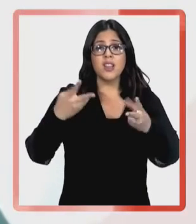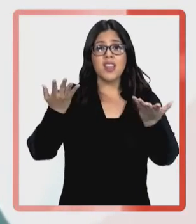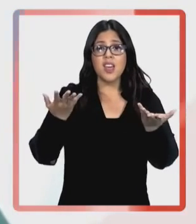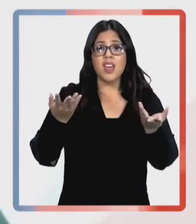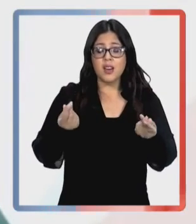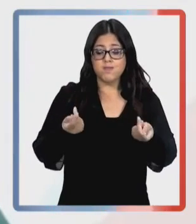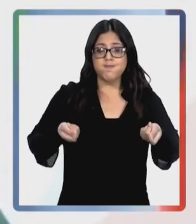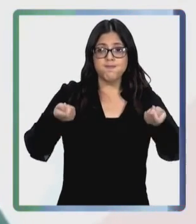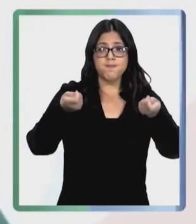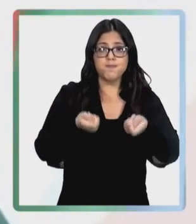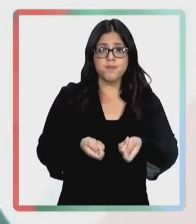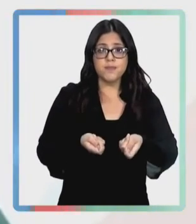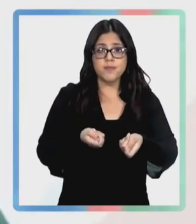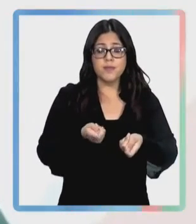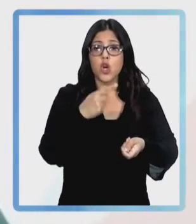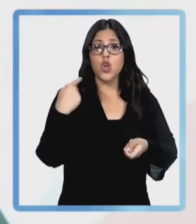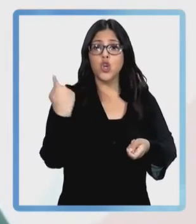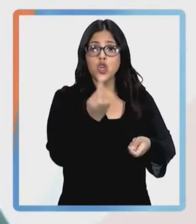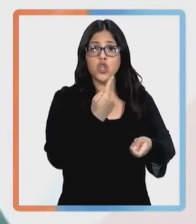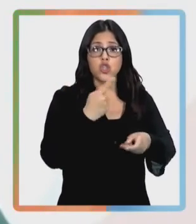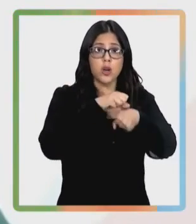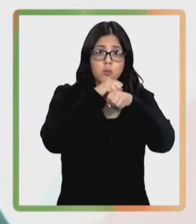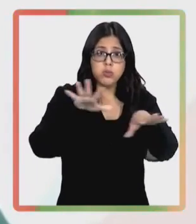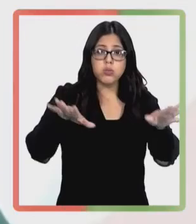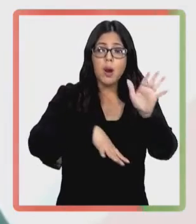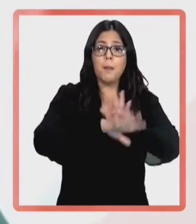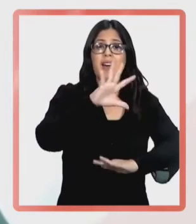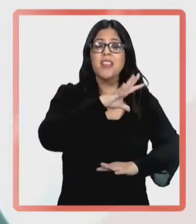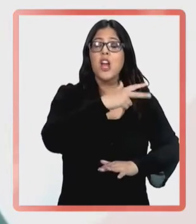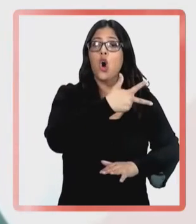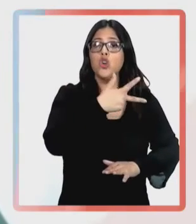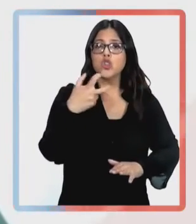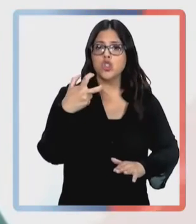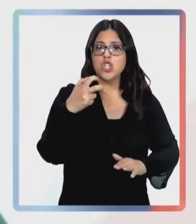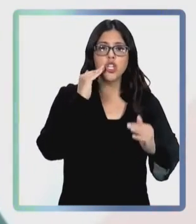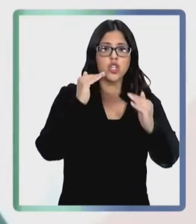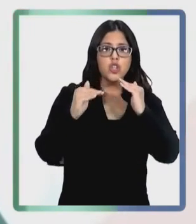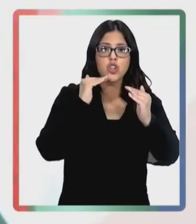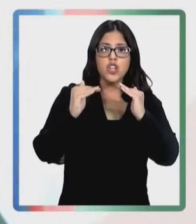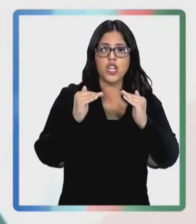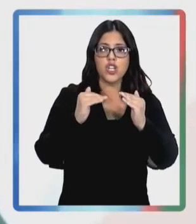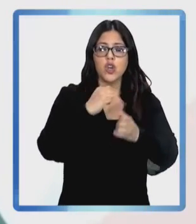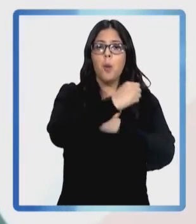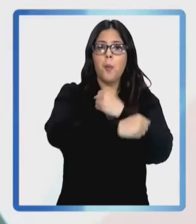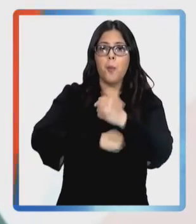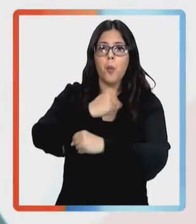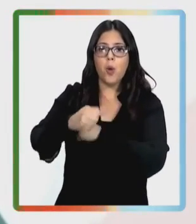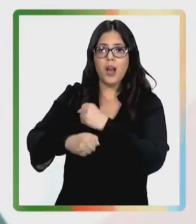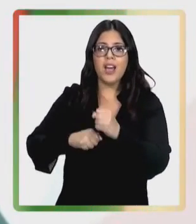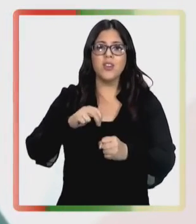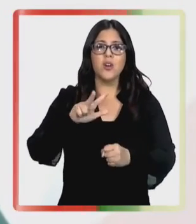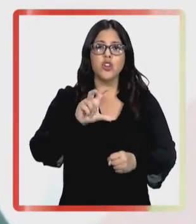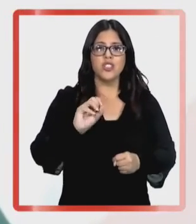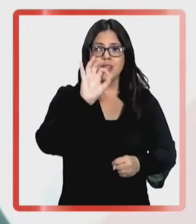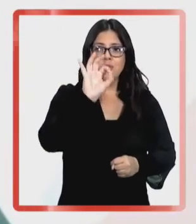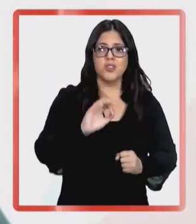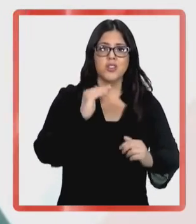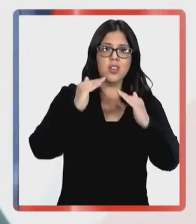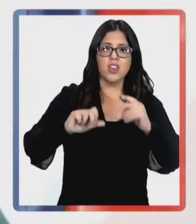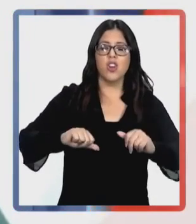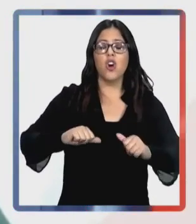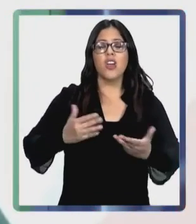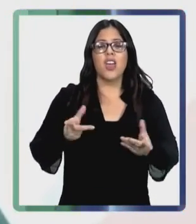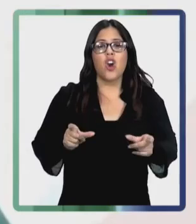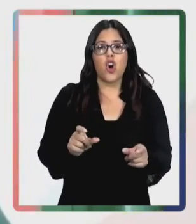sustentabilidad financiera. Nosotros llegamos a más de 800 niños al año, que es el 80% de los niños con cáncer, con